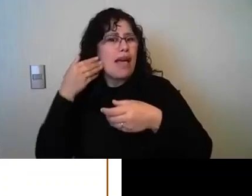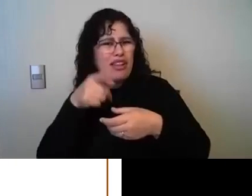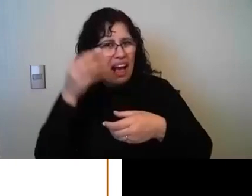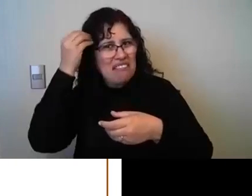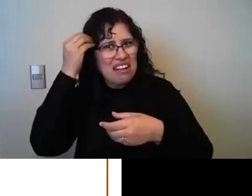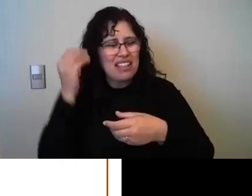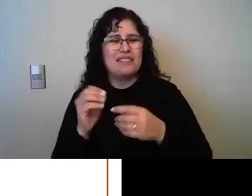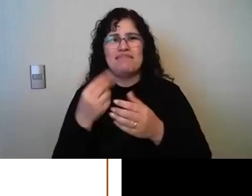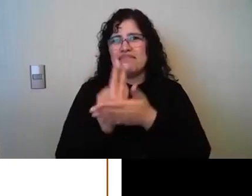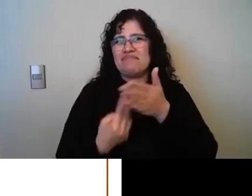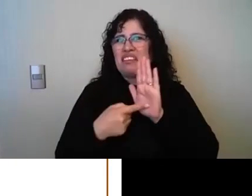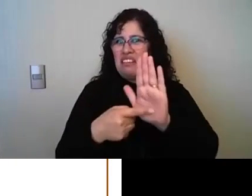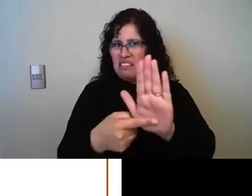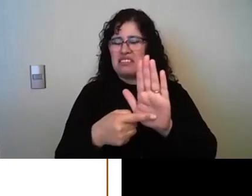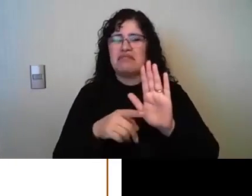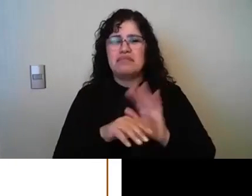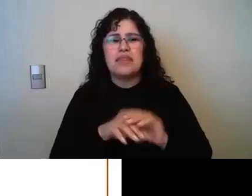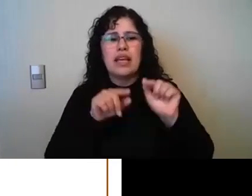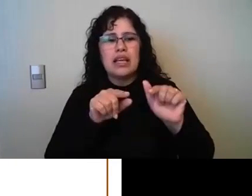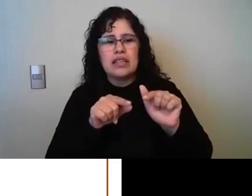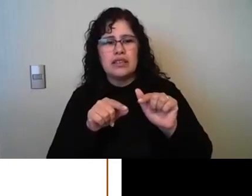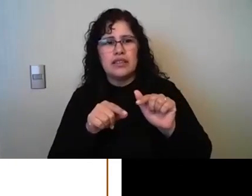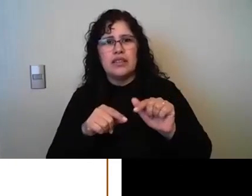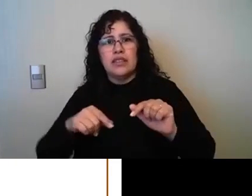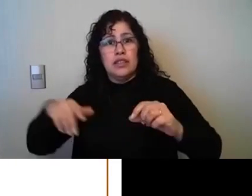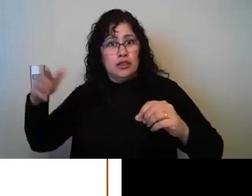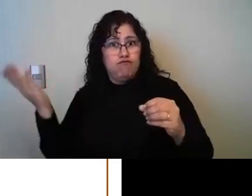corte transversal, esto es anterior de la médula espinal,